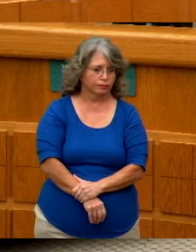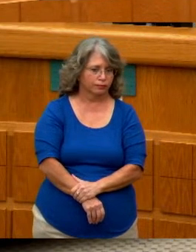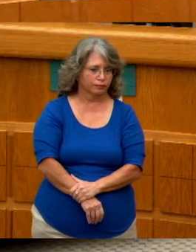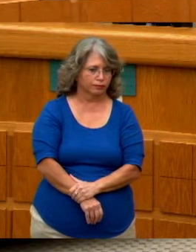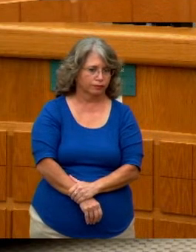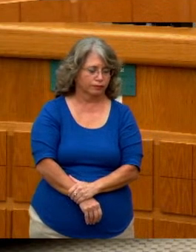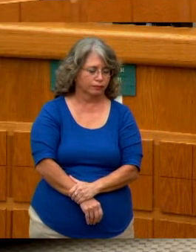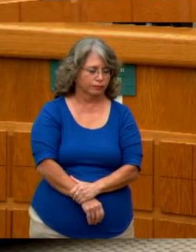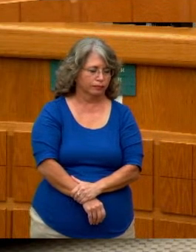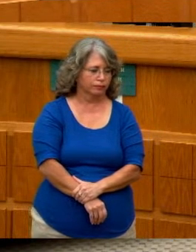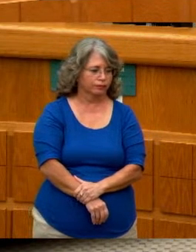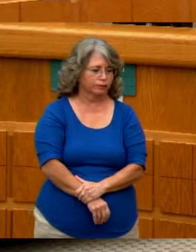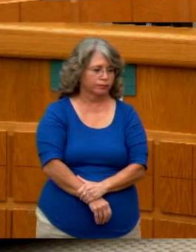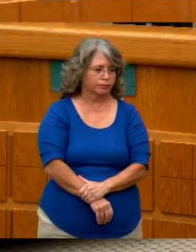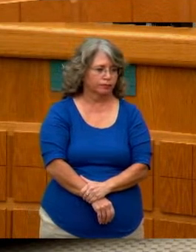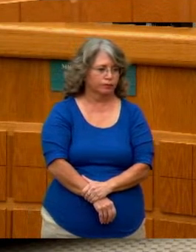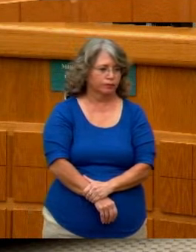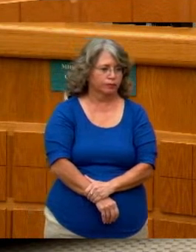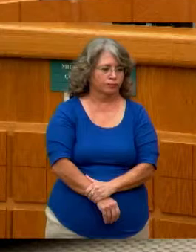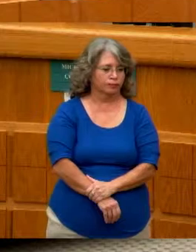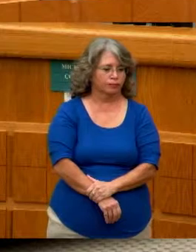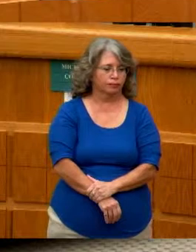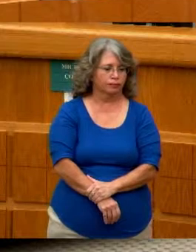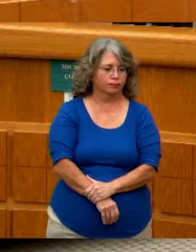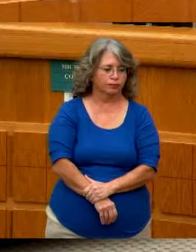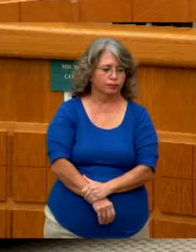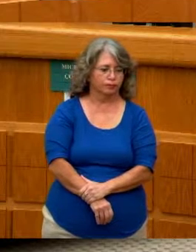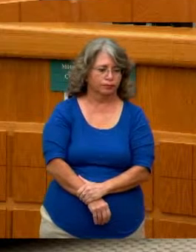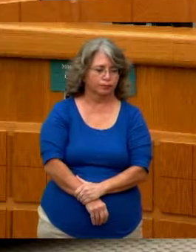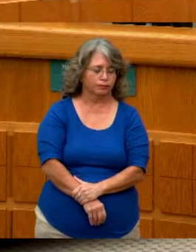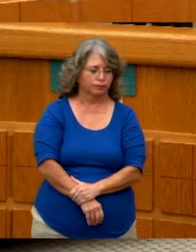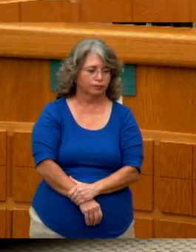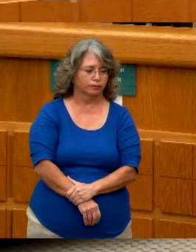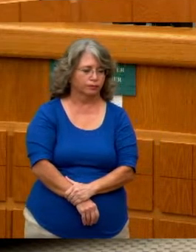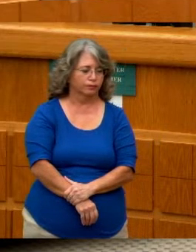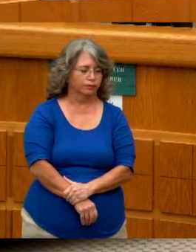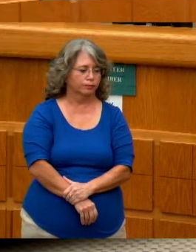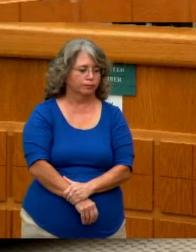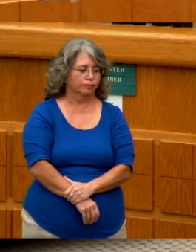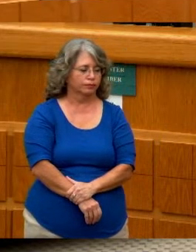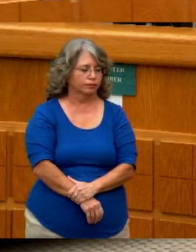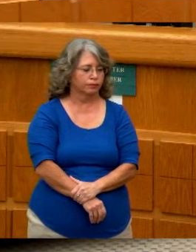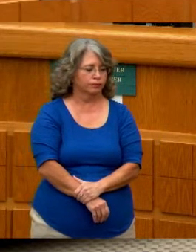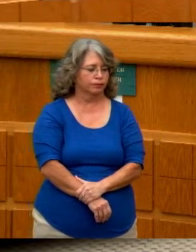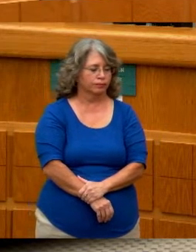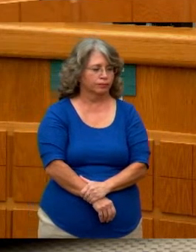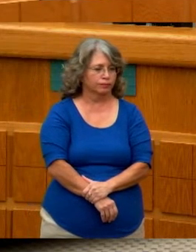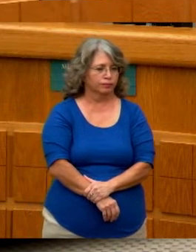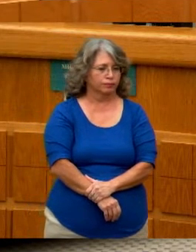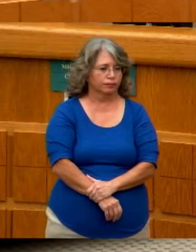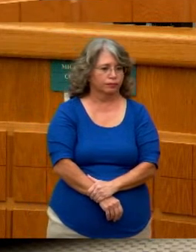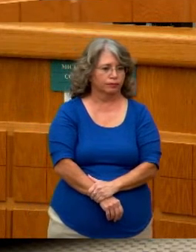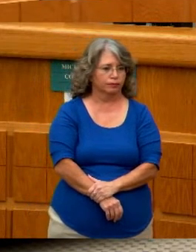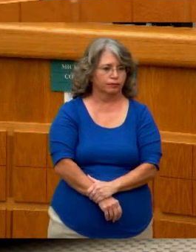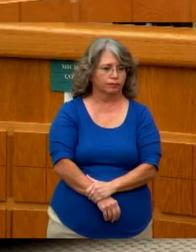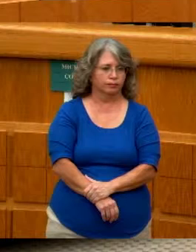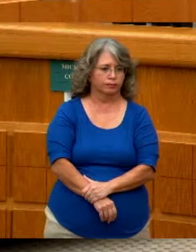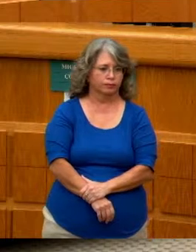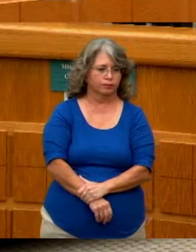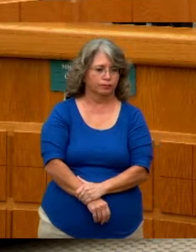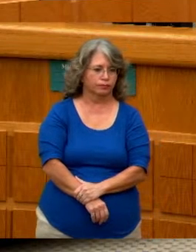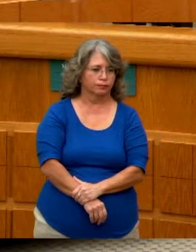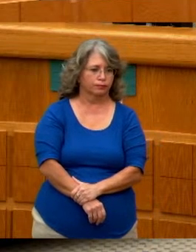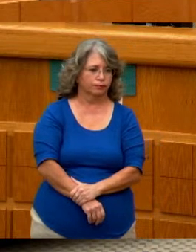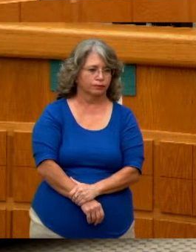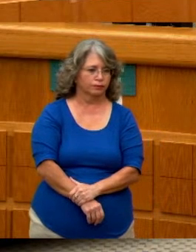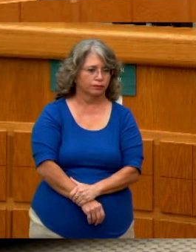efectividad, y para poder suministrarlas se está buscando a proveedores de vacunas. Cualquier instalación u organización que tenga licencia para administrar vacunas